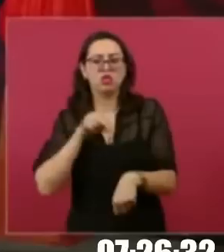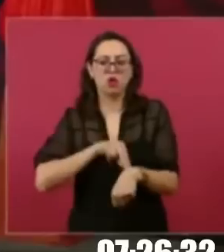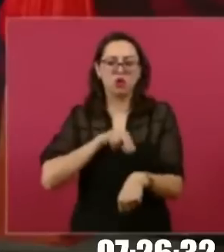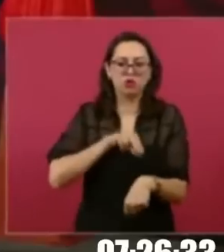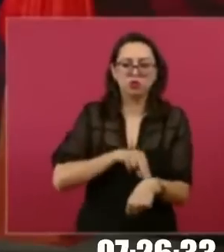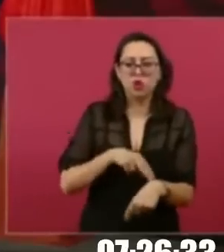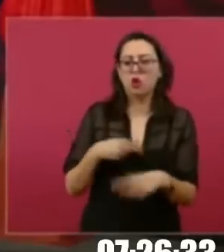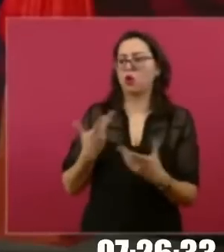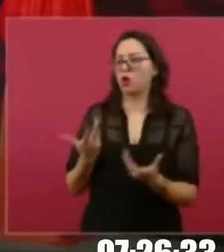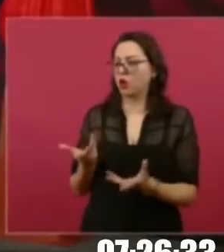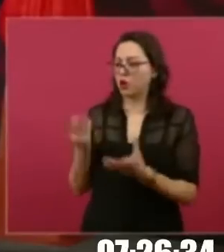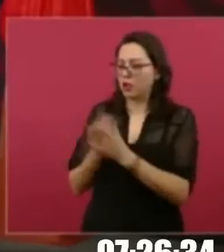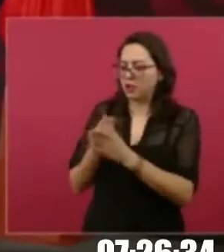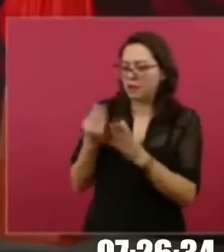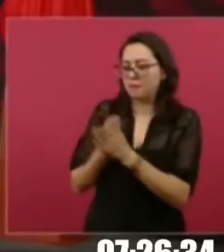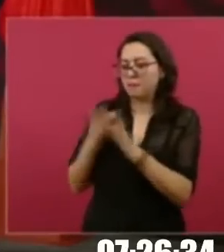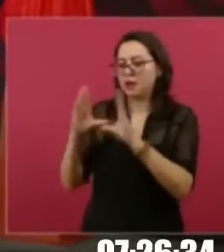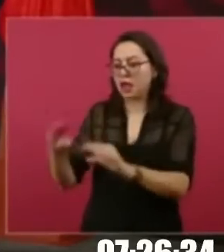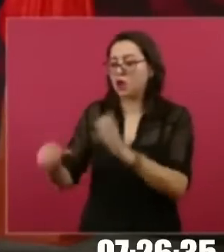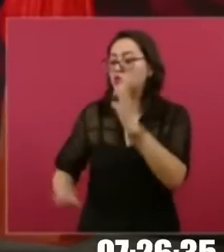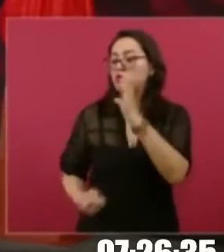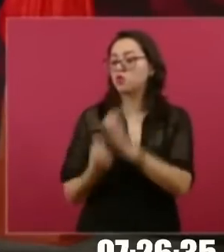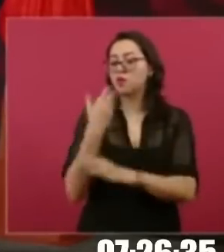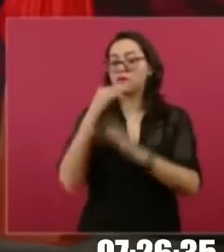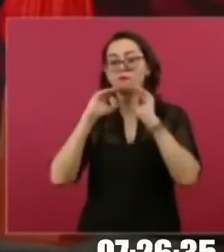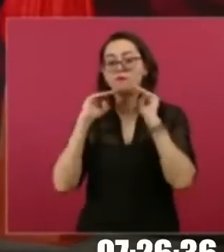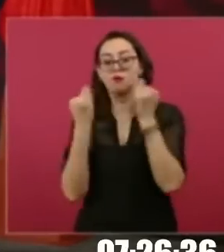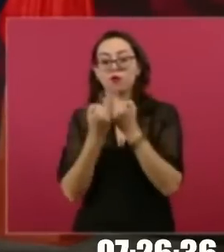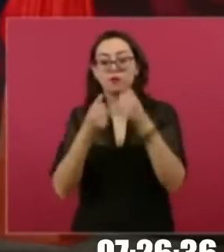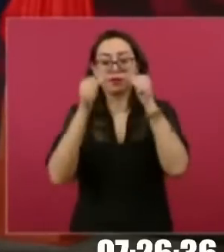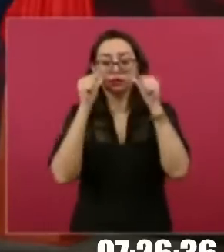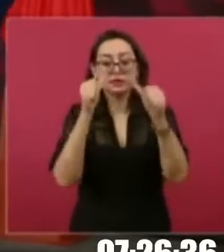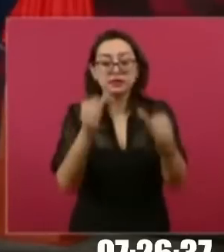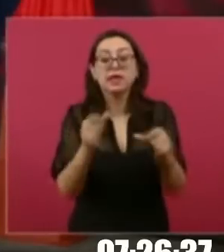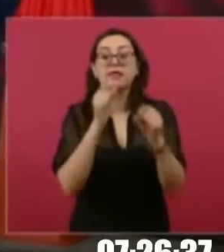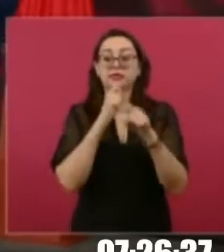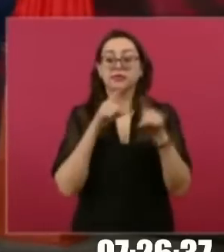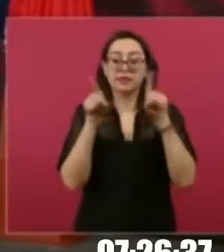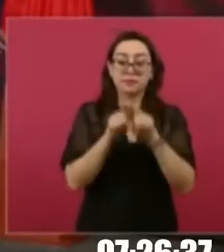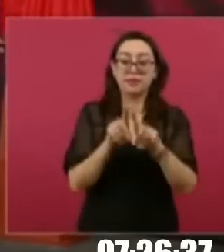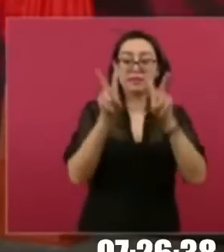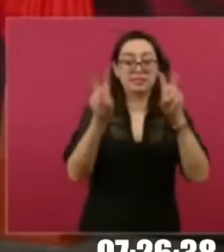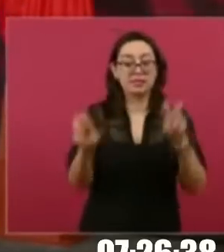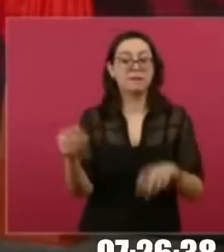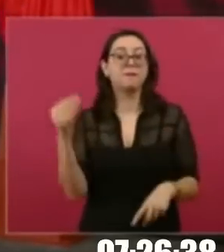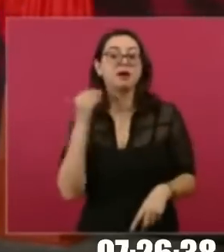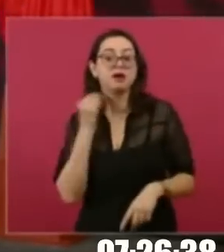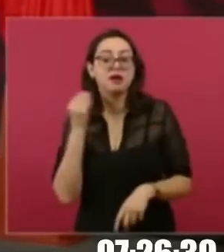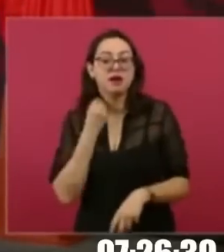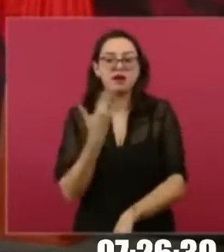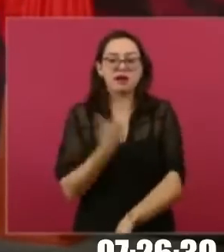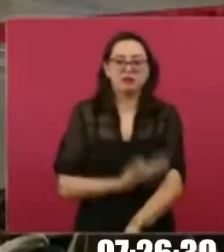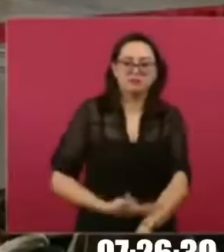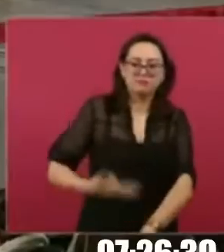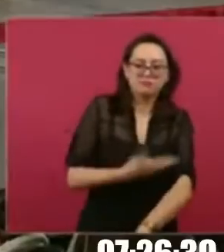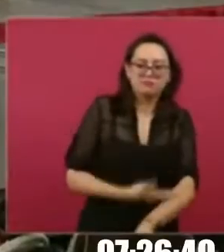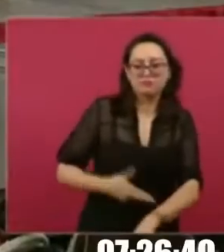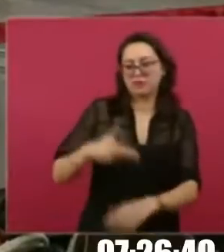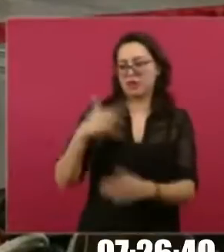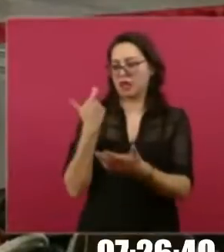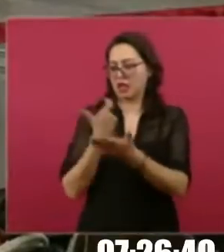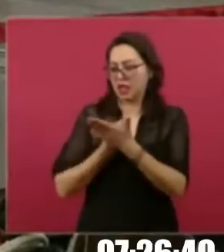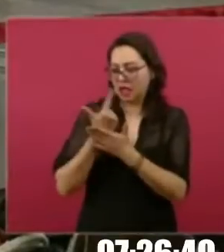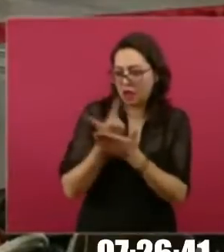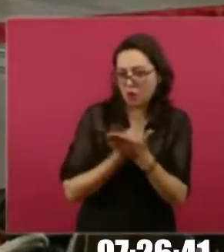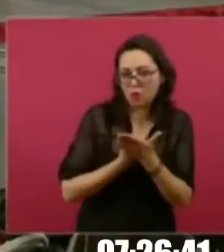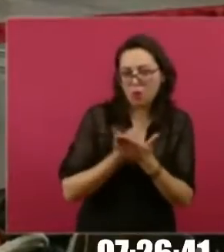capacitarlos sobre el modelo de atención pero también la parte jurídica económica financiera ha sido mucho tiempo y mucha